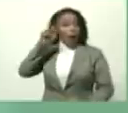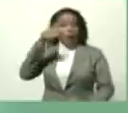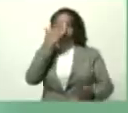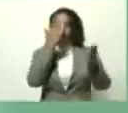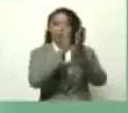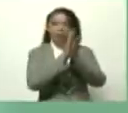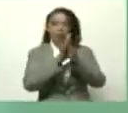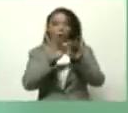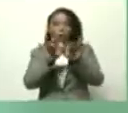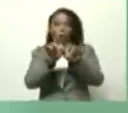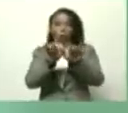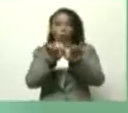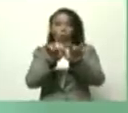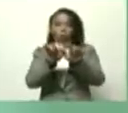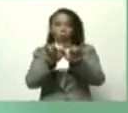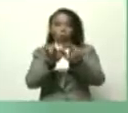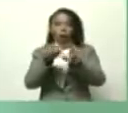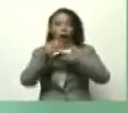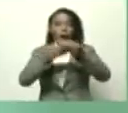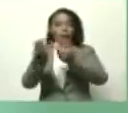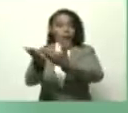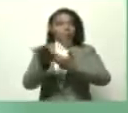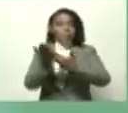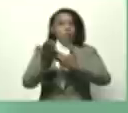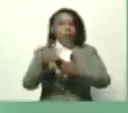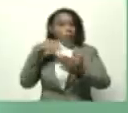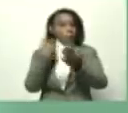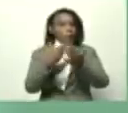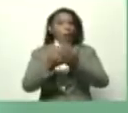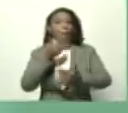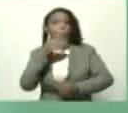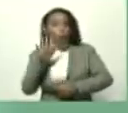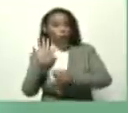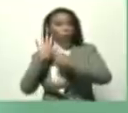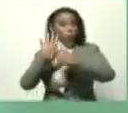a una computadora, que reciben, y eso lo vamos a mostrar muy pronto,